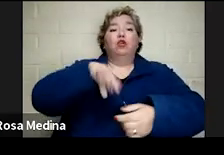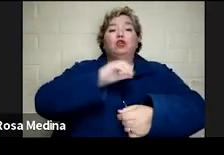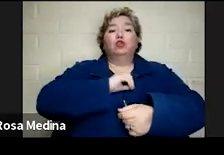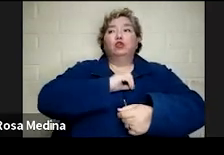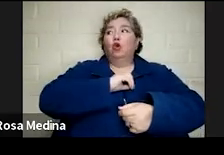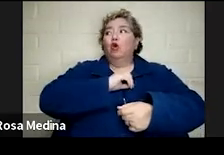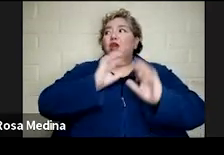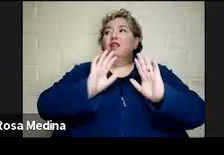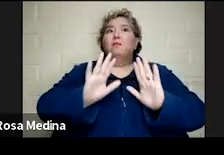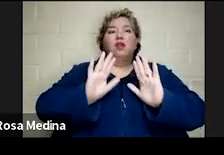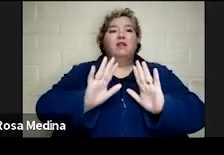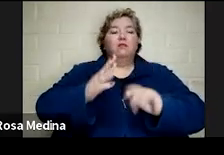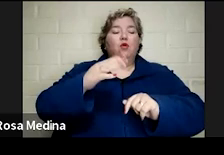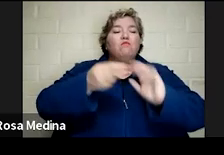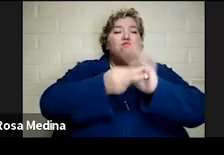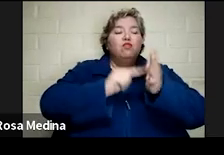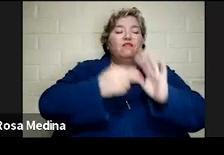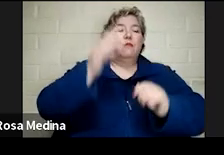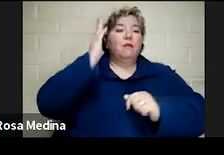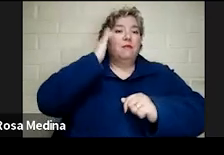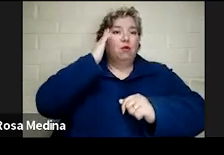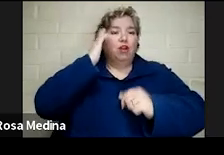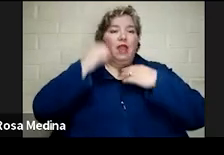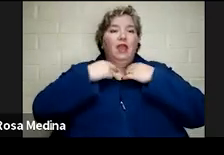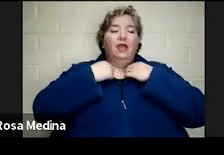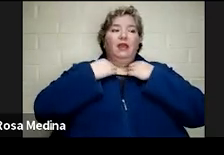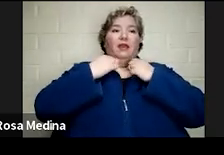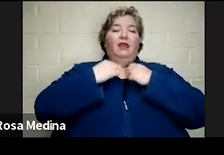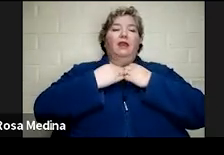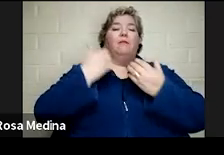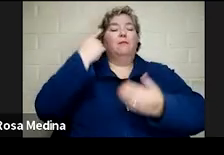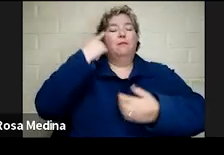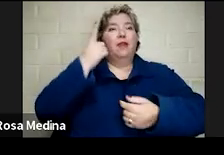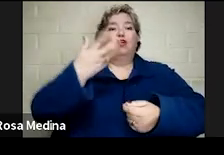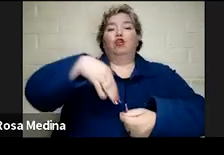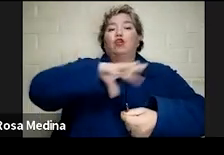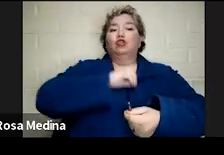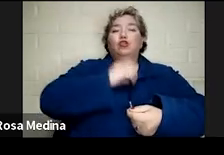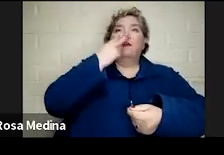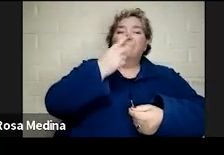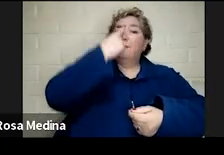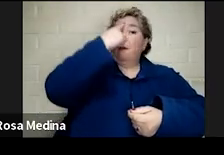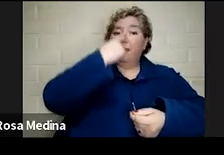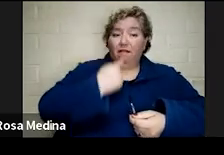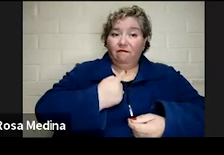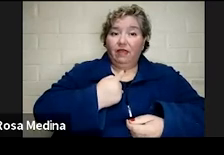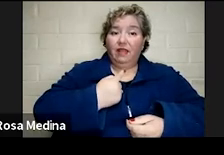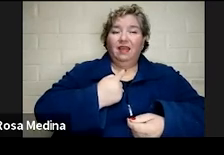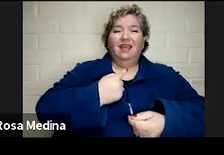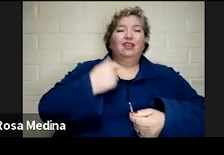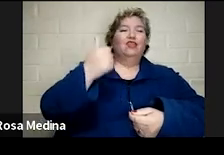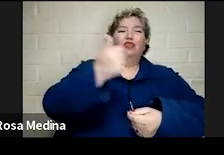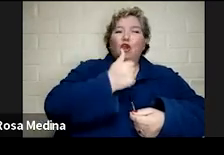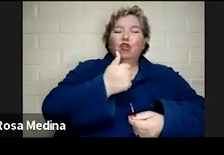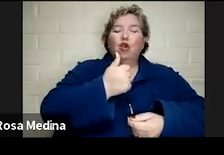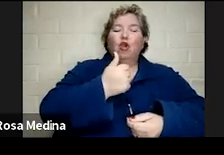problemas de memoria, está ok, no necesita nada, pero si vemos todo el perfil y todo el niño en su